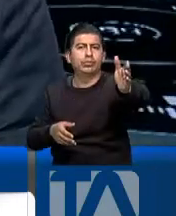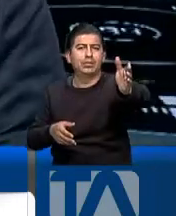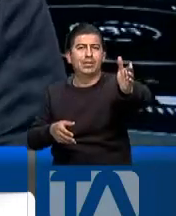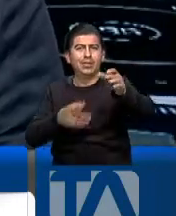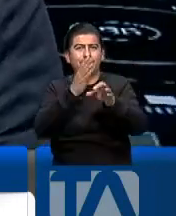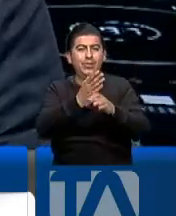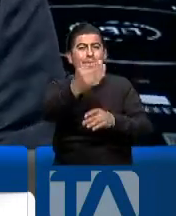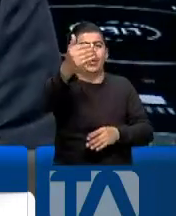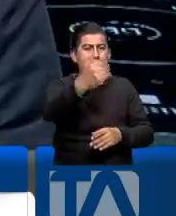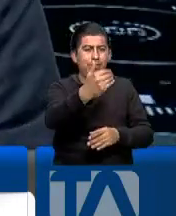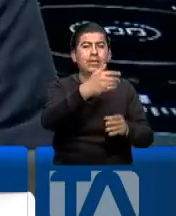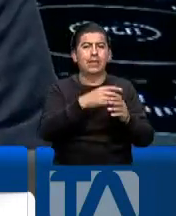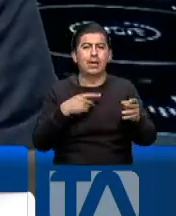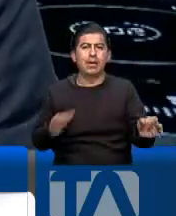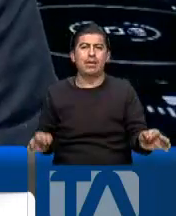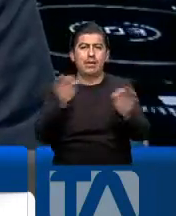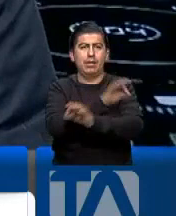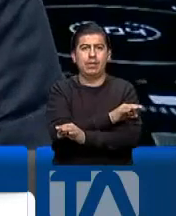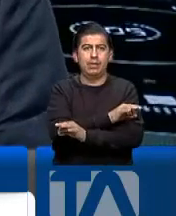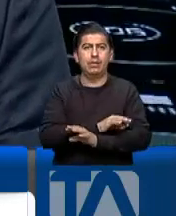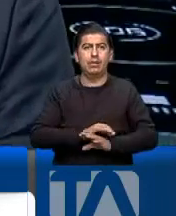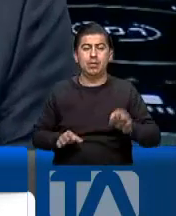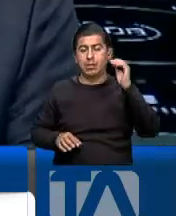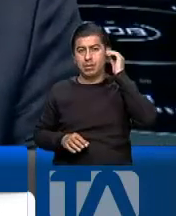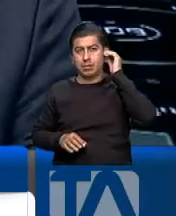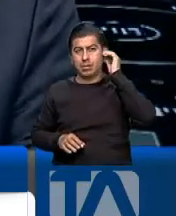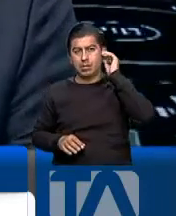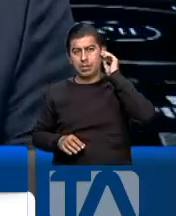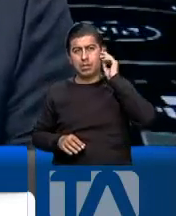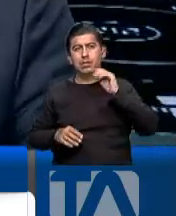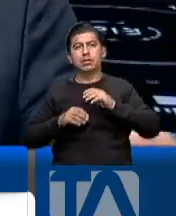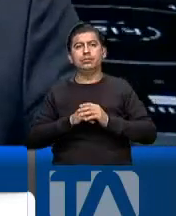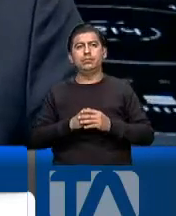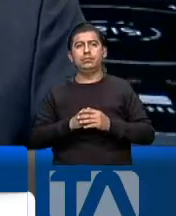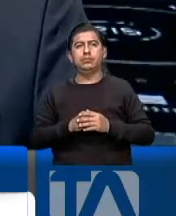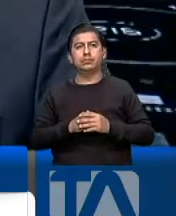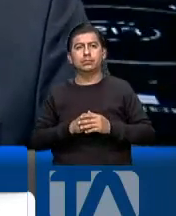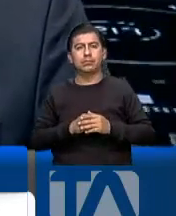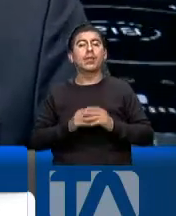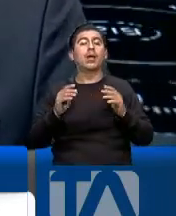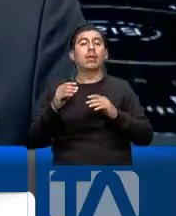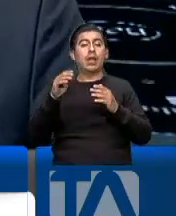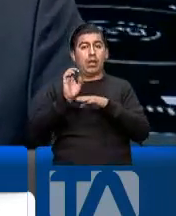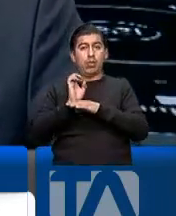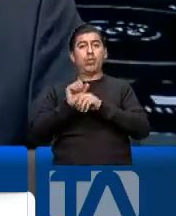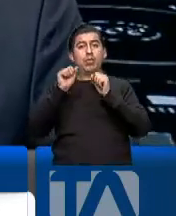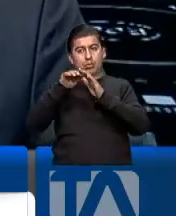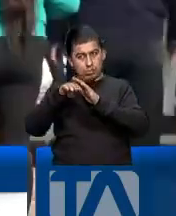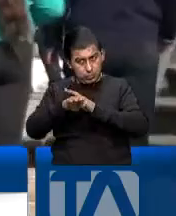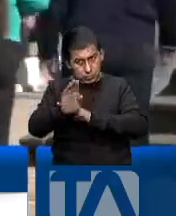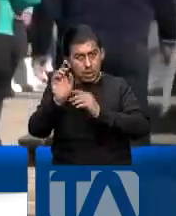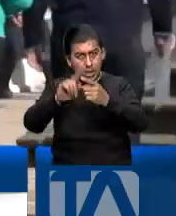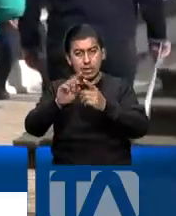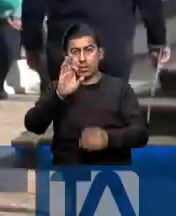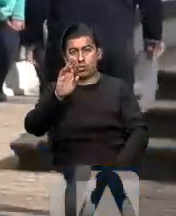ellos solamente podrán llegar a Tufiño en Colombia y el transporte colombiano a un punto cercano a la ciudad de Tulcán.